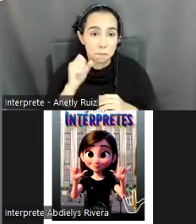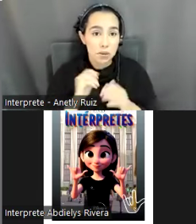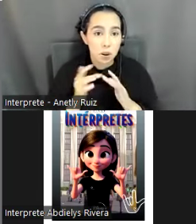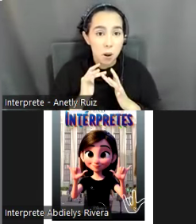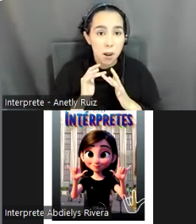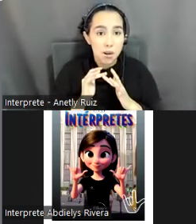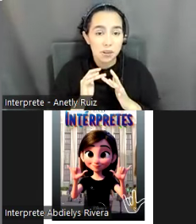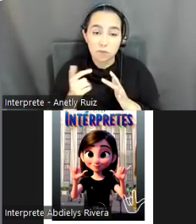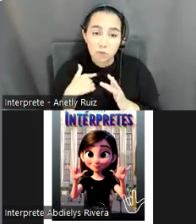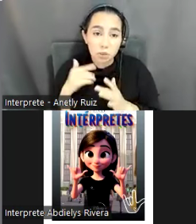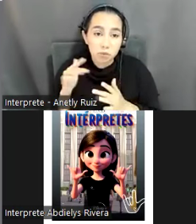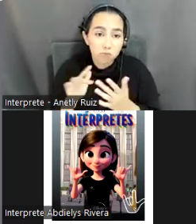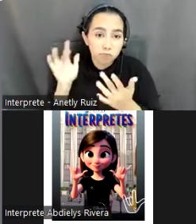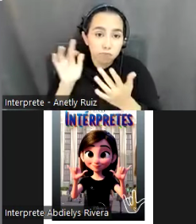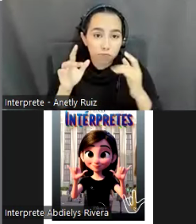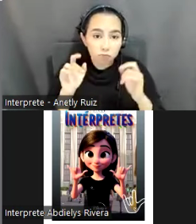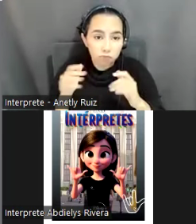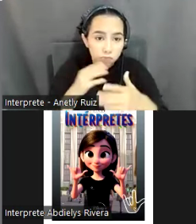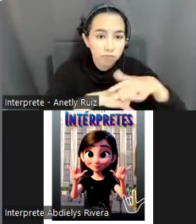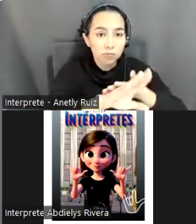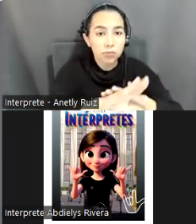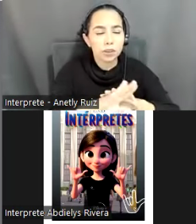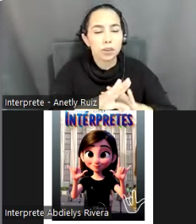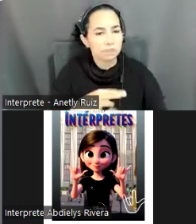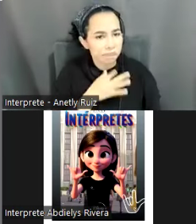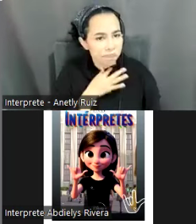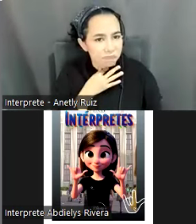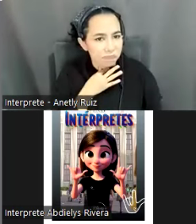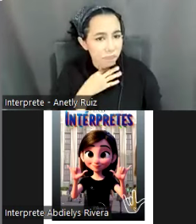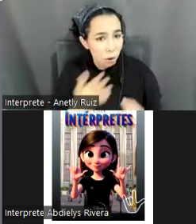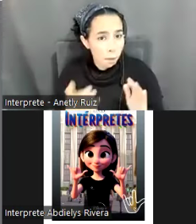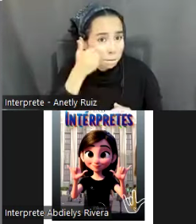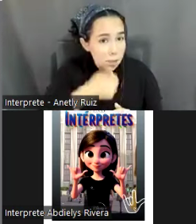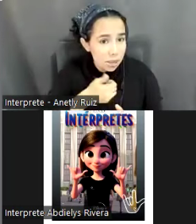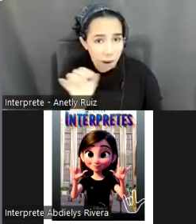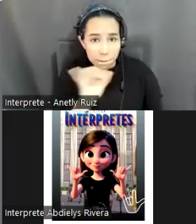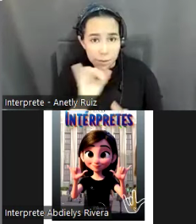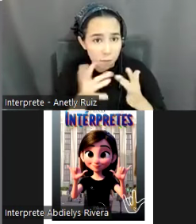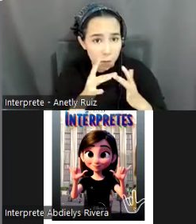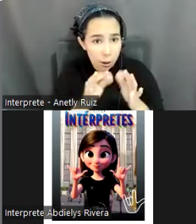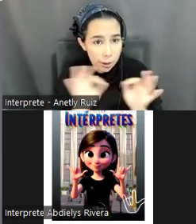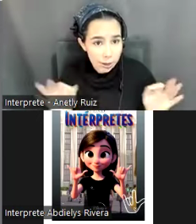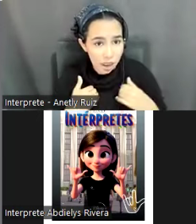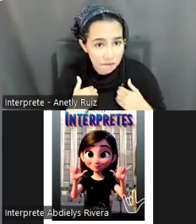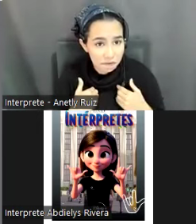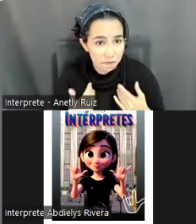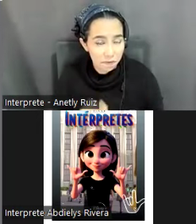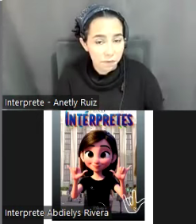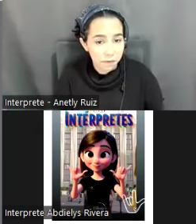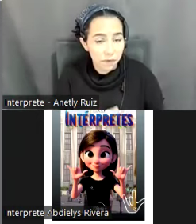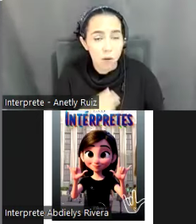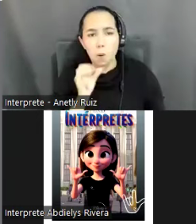surgir lo mismo? O por lo menos para los bloques de esta semana es el mismo link y ya para la próxima envían uno nuevo.